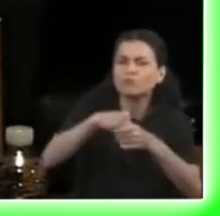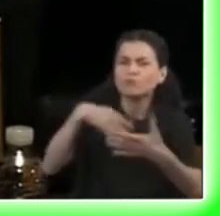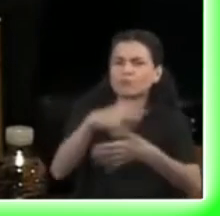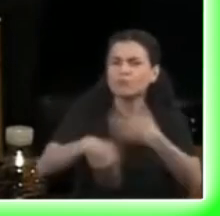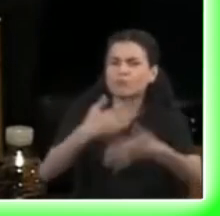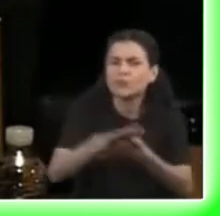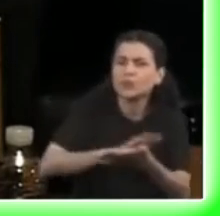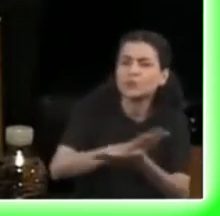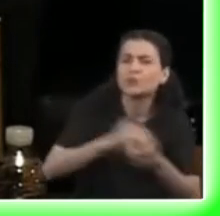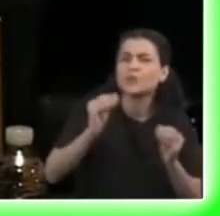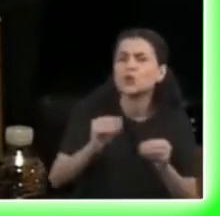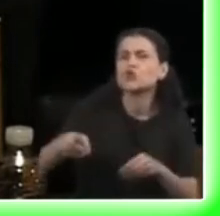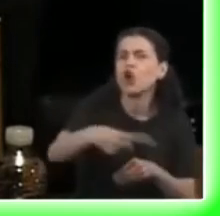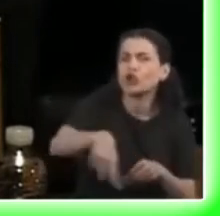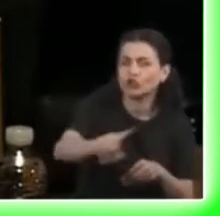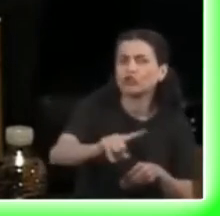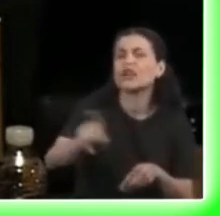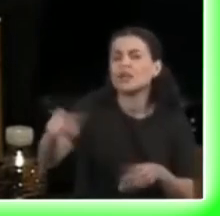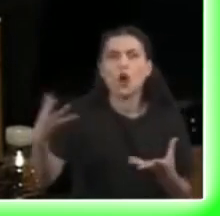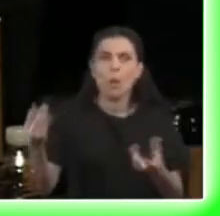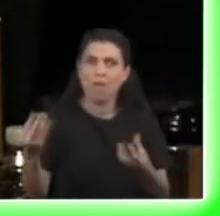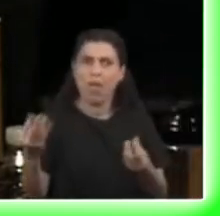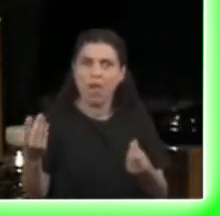culo sucio.